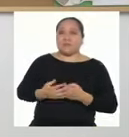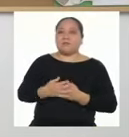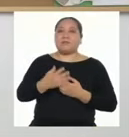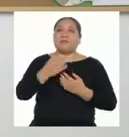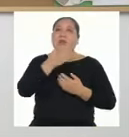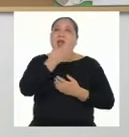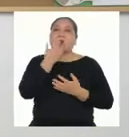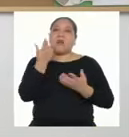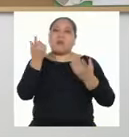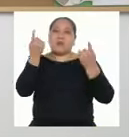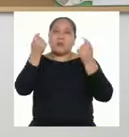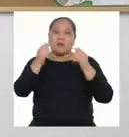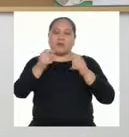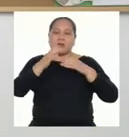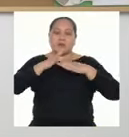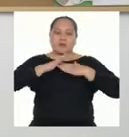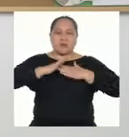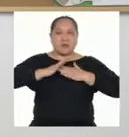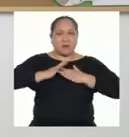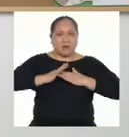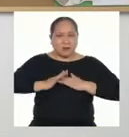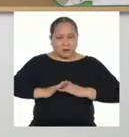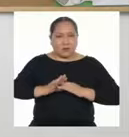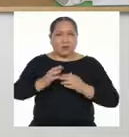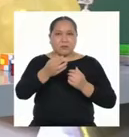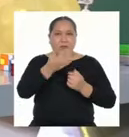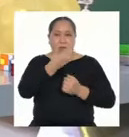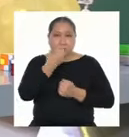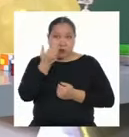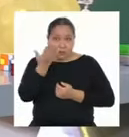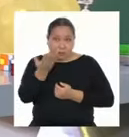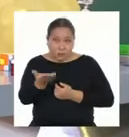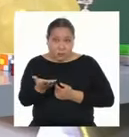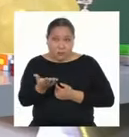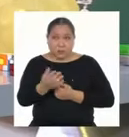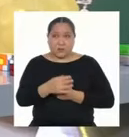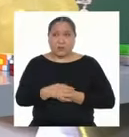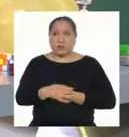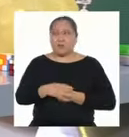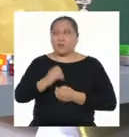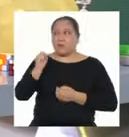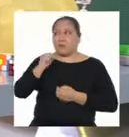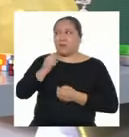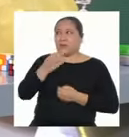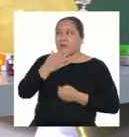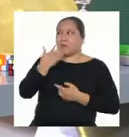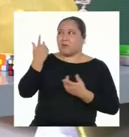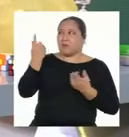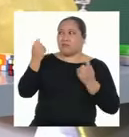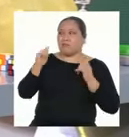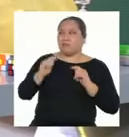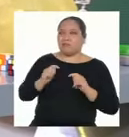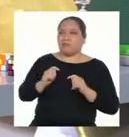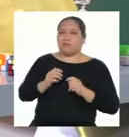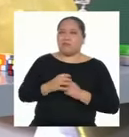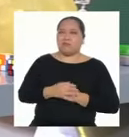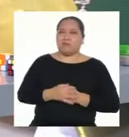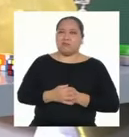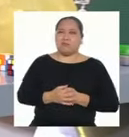un corte para que te repongas, ¿te parece? Sí, vamos al corte.